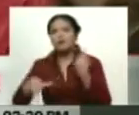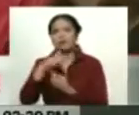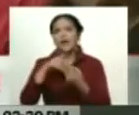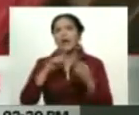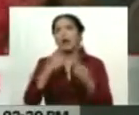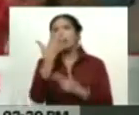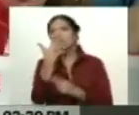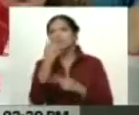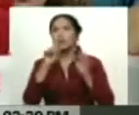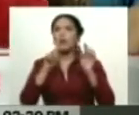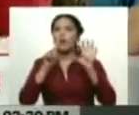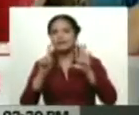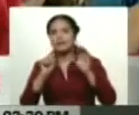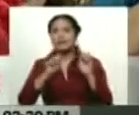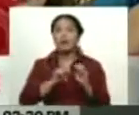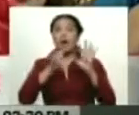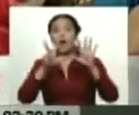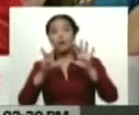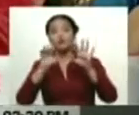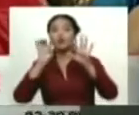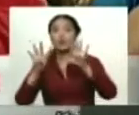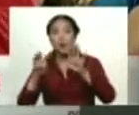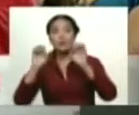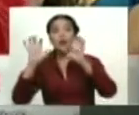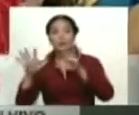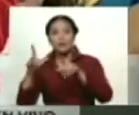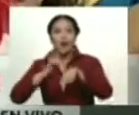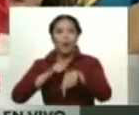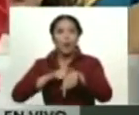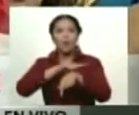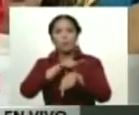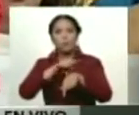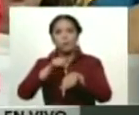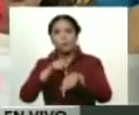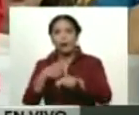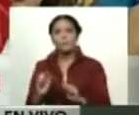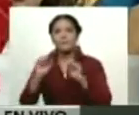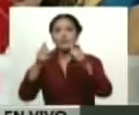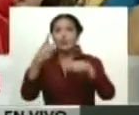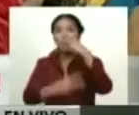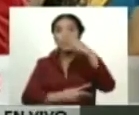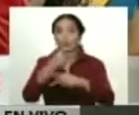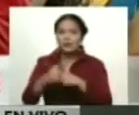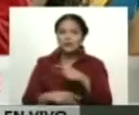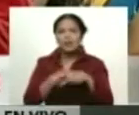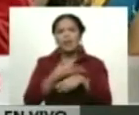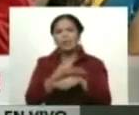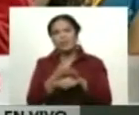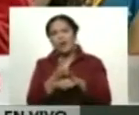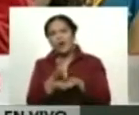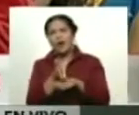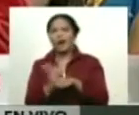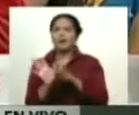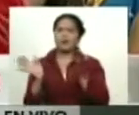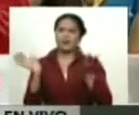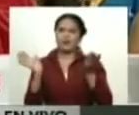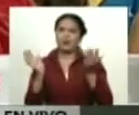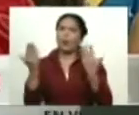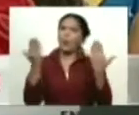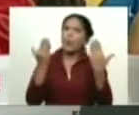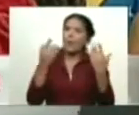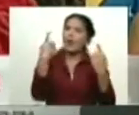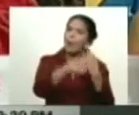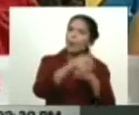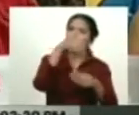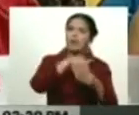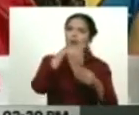5, a las 6, a las 8, a las 9, a las 10. El proceso empezó un poco lento en comparación con procesos anteriores,